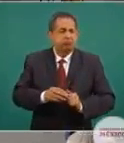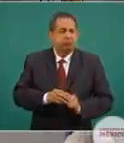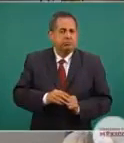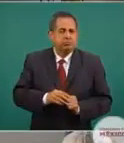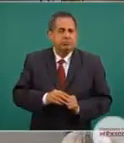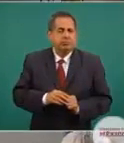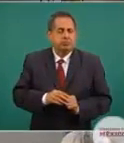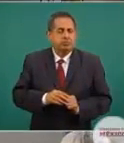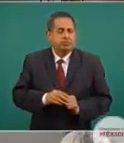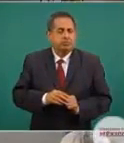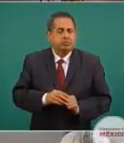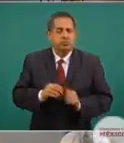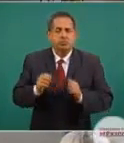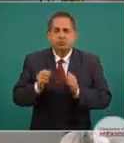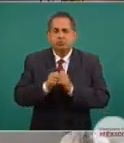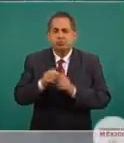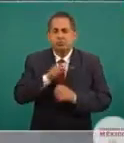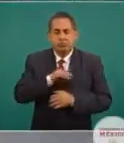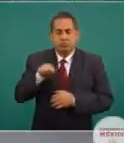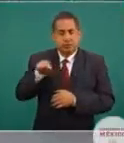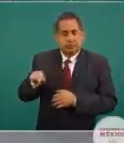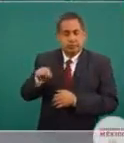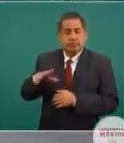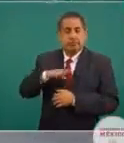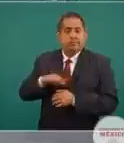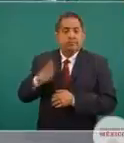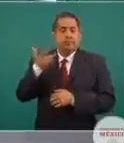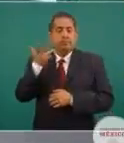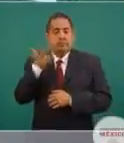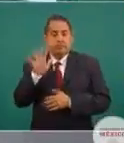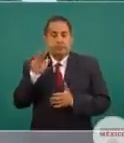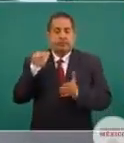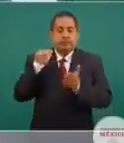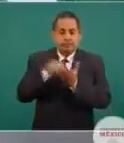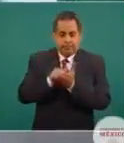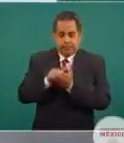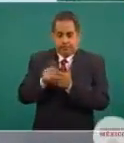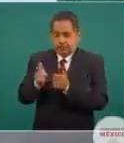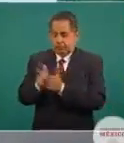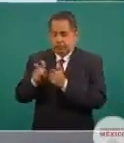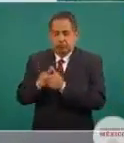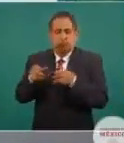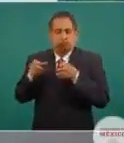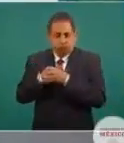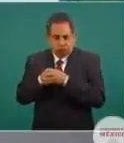con 10.000 brigadas, 10 veces más